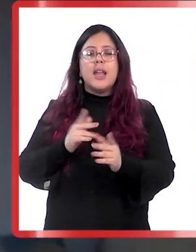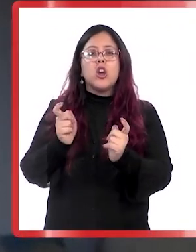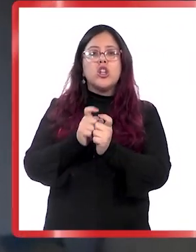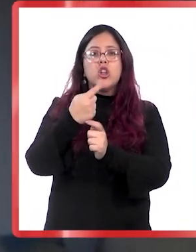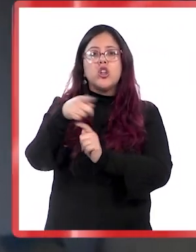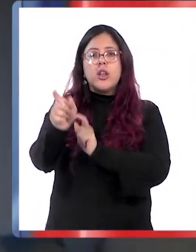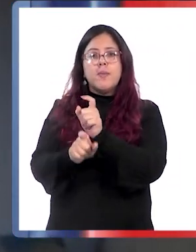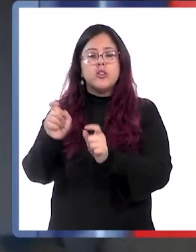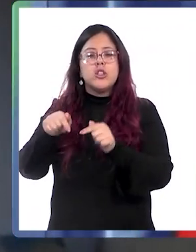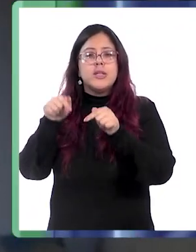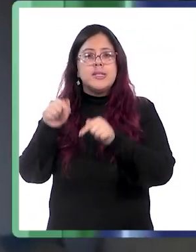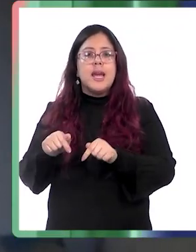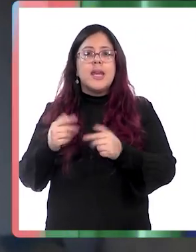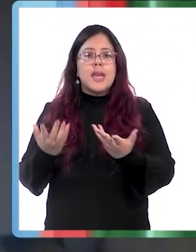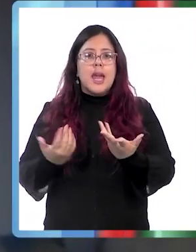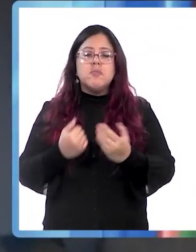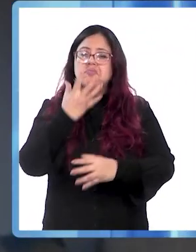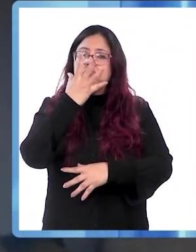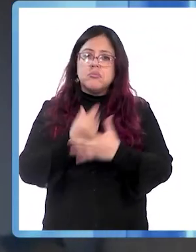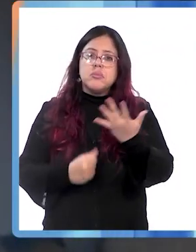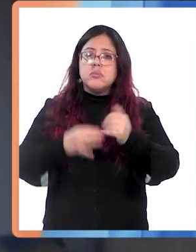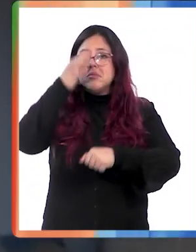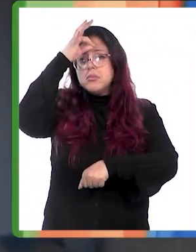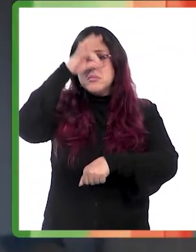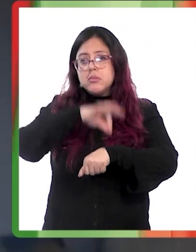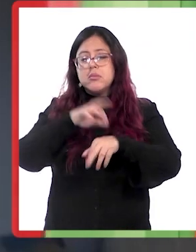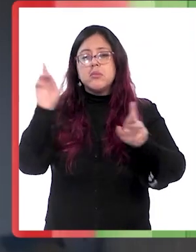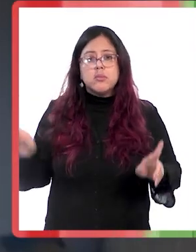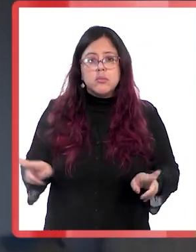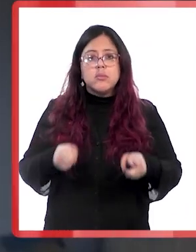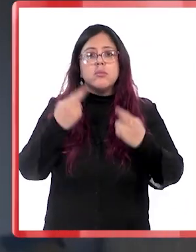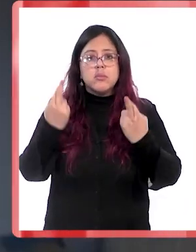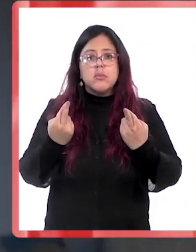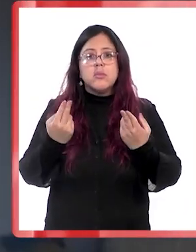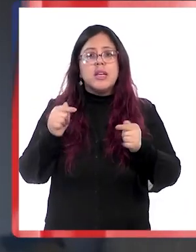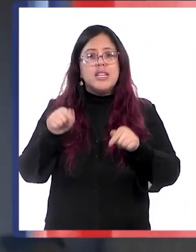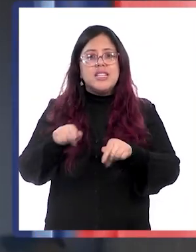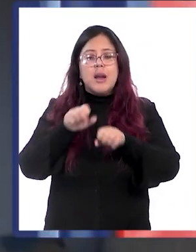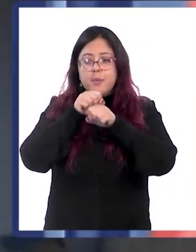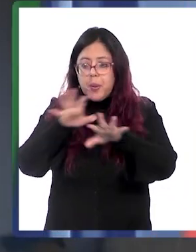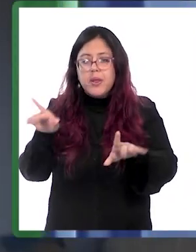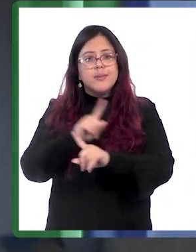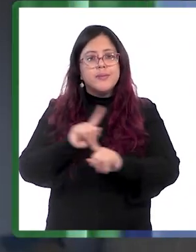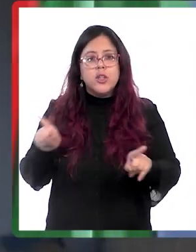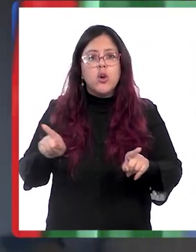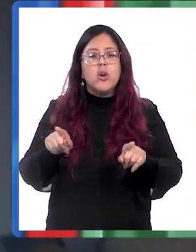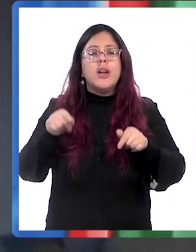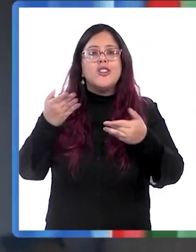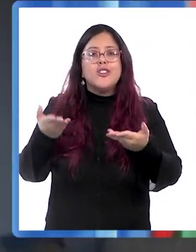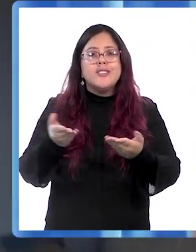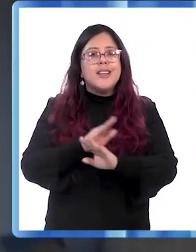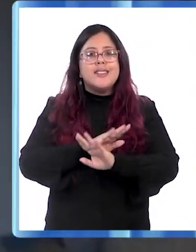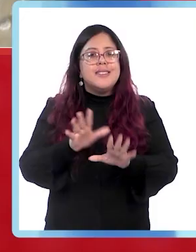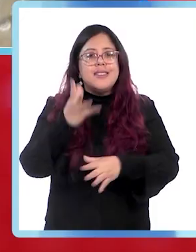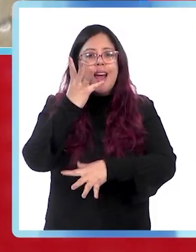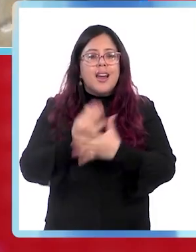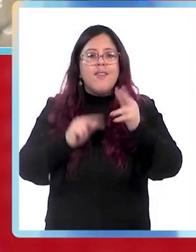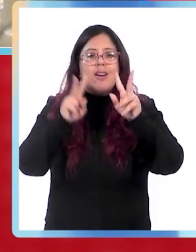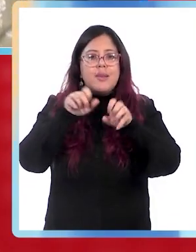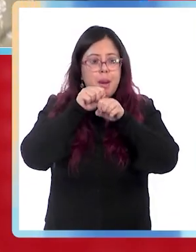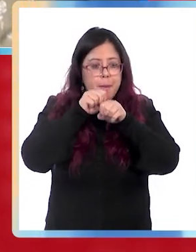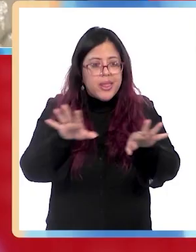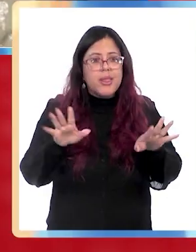uno termina la enfermedad, se cura, hace anticuerpos y ya no contagia más. Entonces tú cortas la transmisión a otras